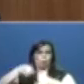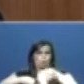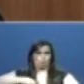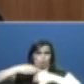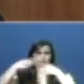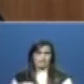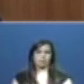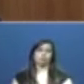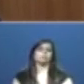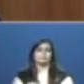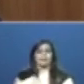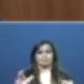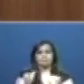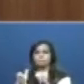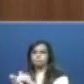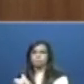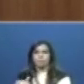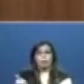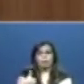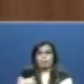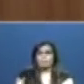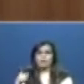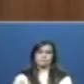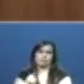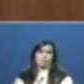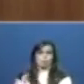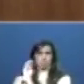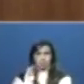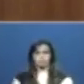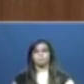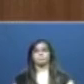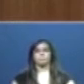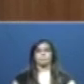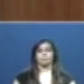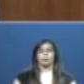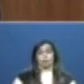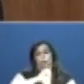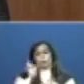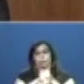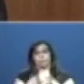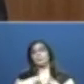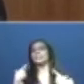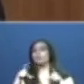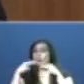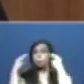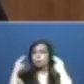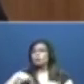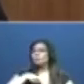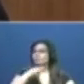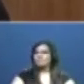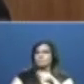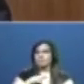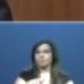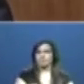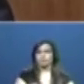sensibilidad hacia los colectivos más frágiles y desde la perspectiva del sector público hemos continuado ejecutando el